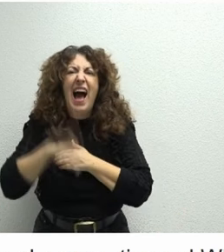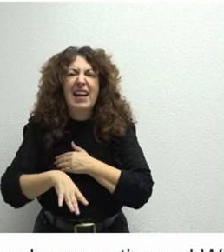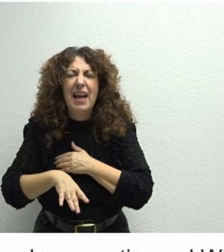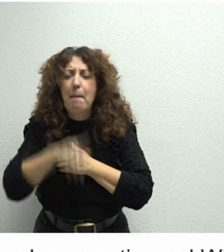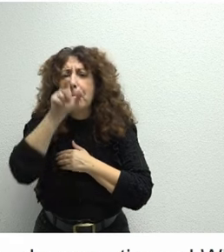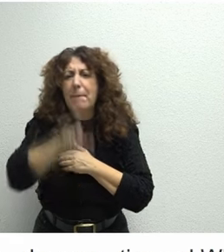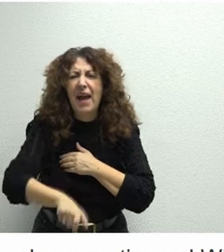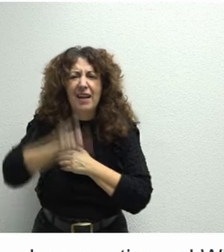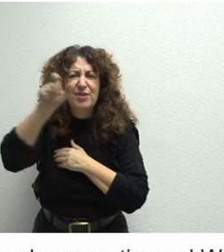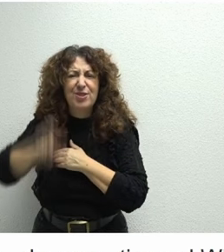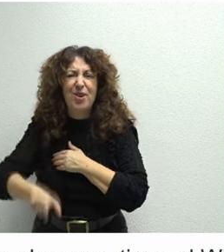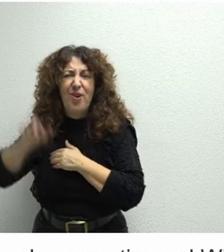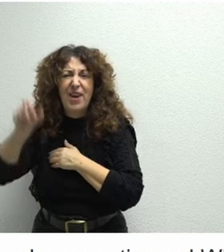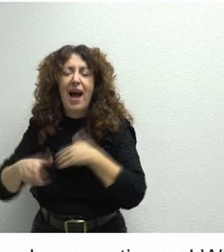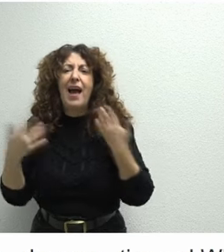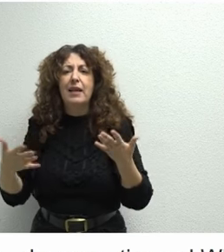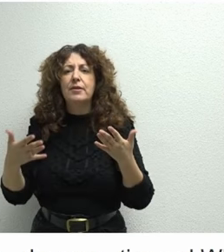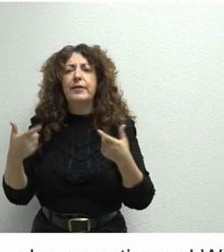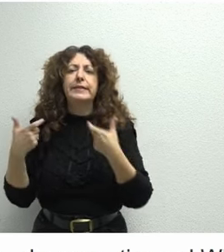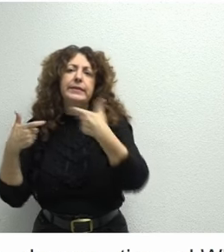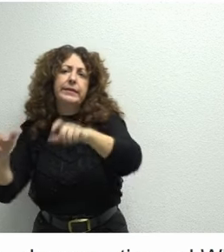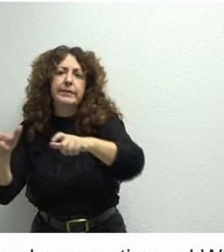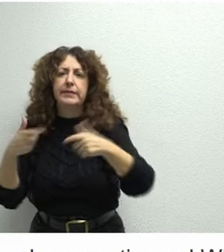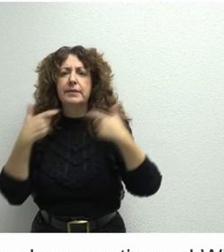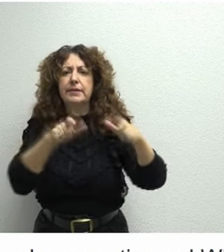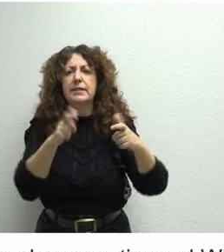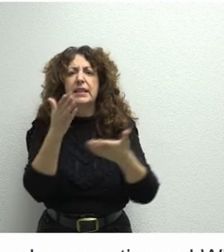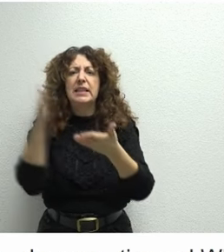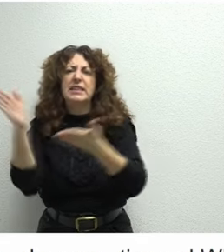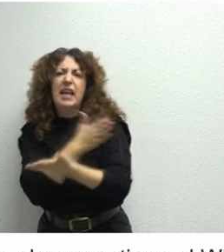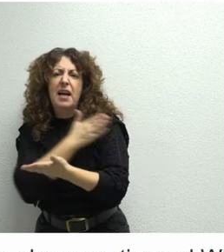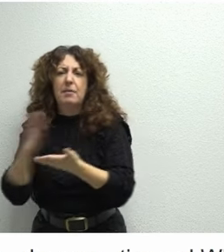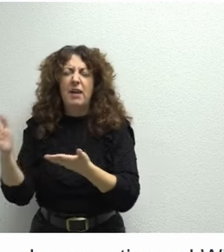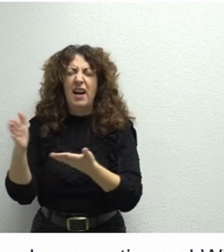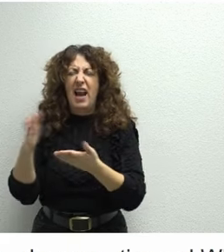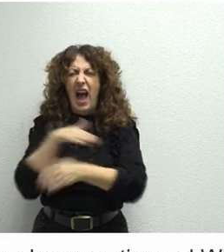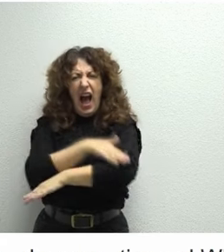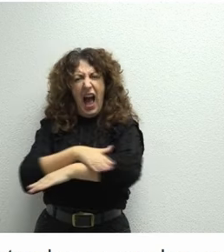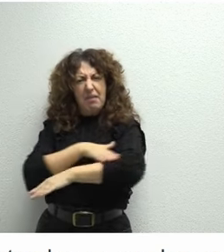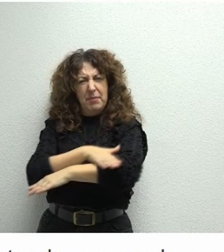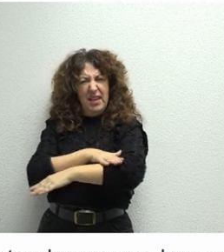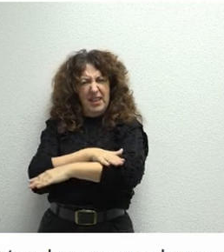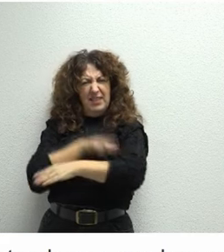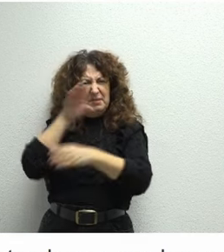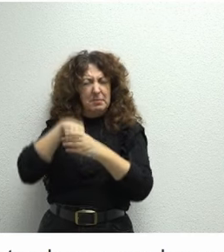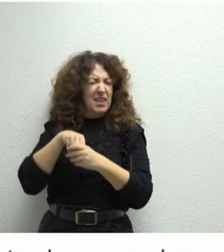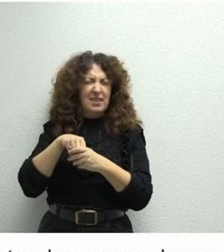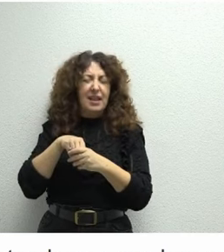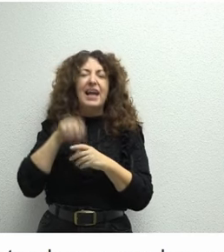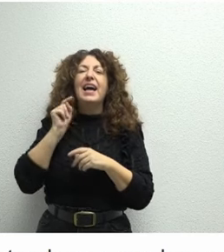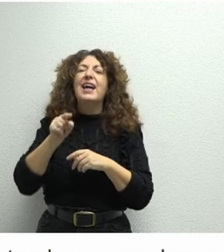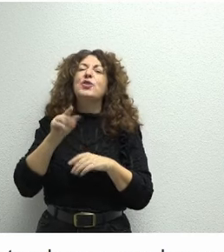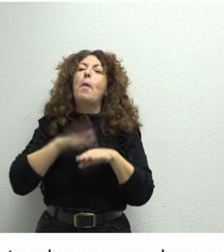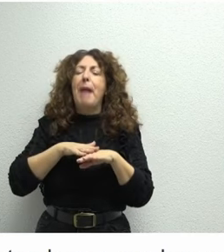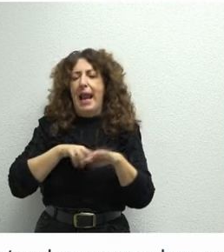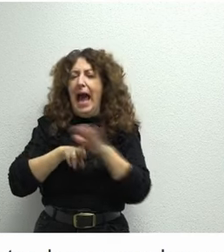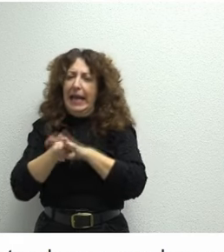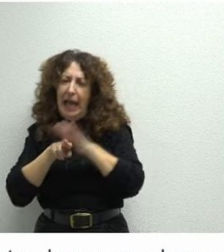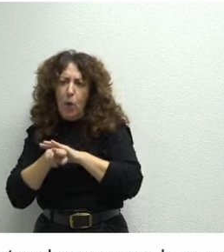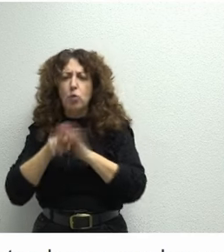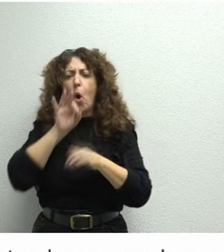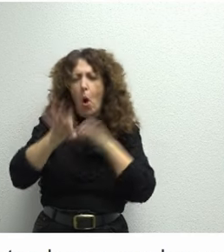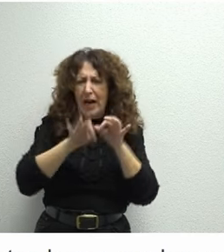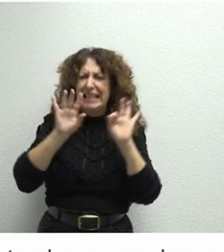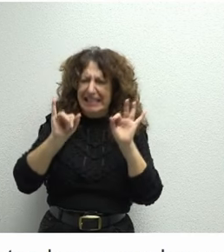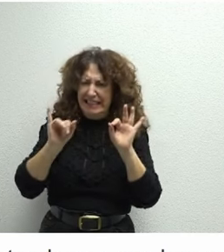administrativas deben ser para eh ayudarnos a eh abordar los recursos o las necesidades